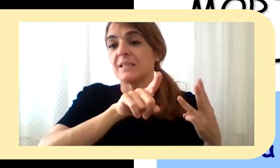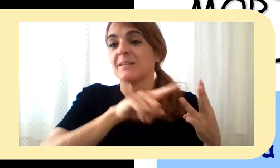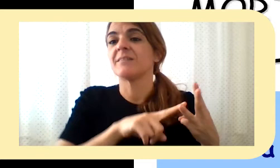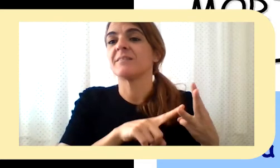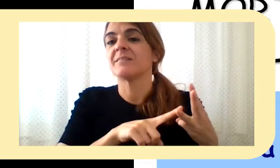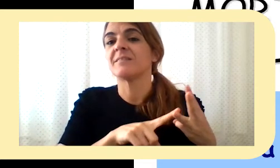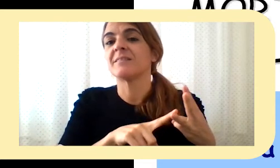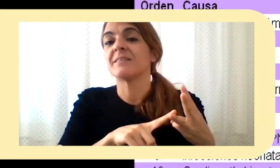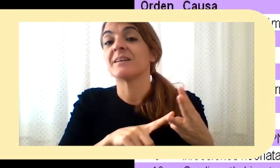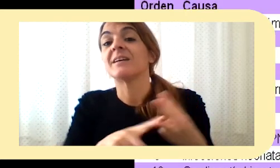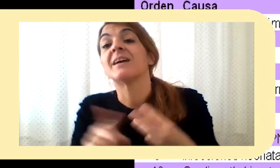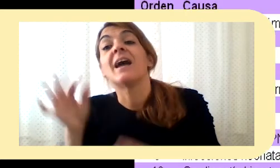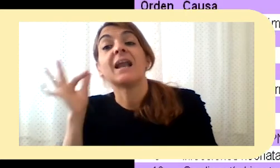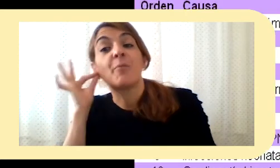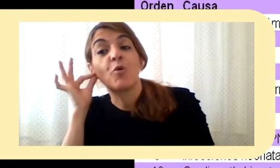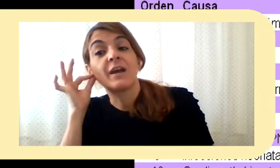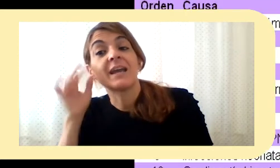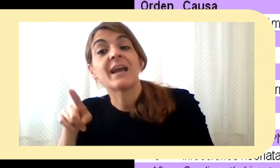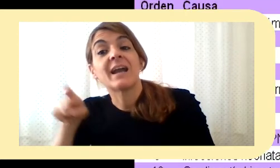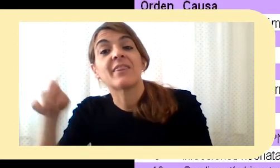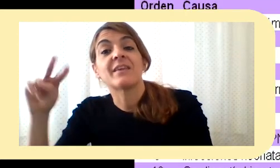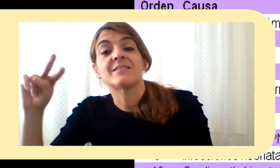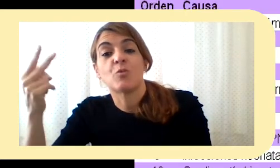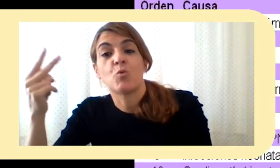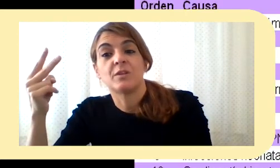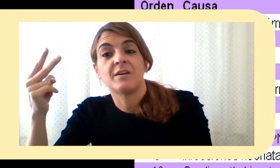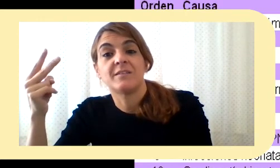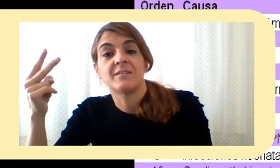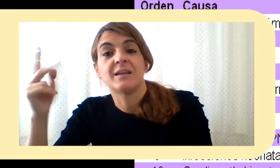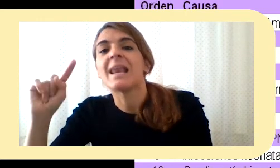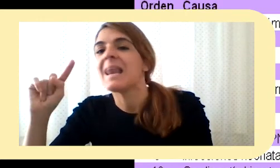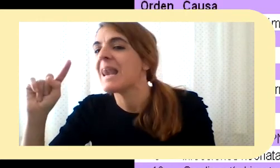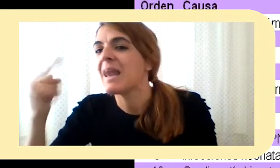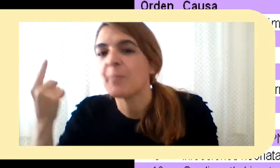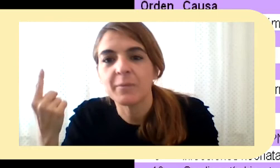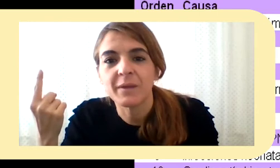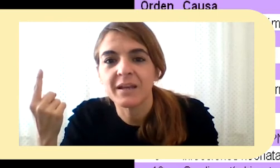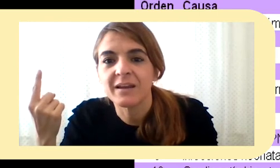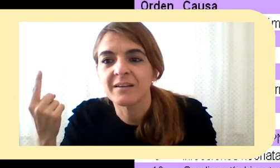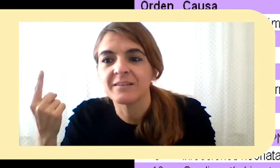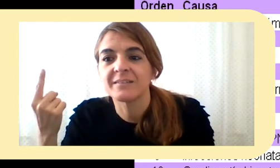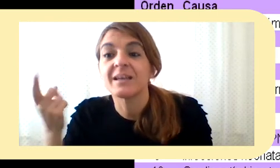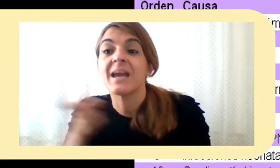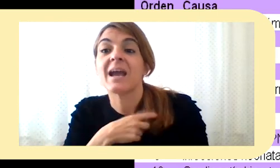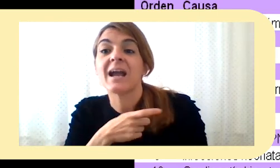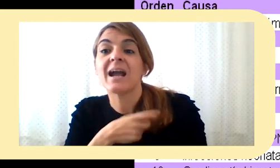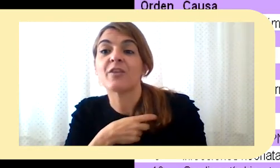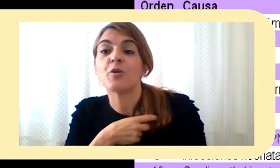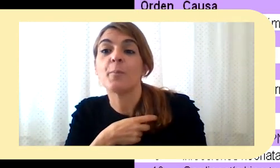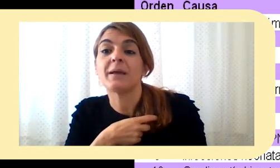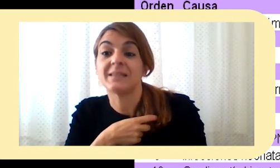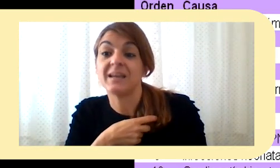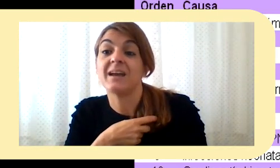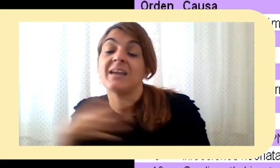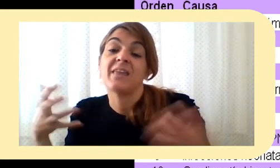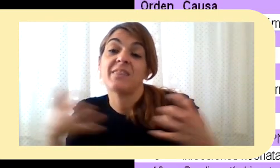de muerte. La primera causa de muerte en mujeres a escala mundial es la cardiopatía isquémica y el accidente vascular cerebral y